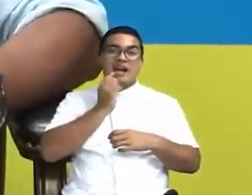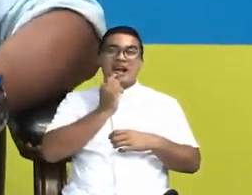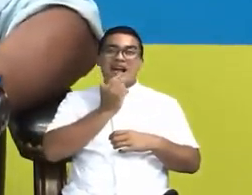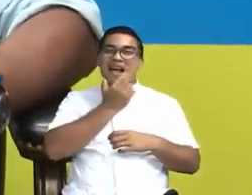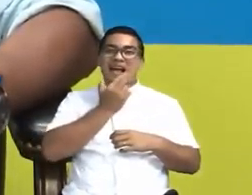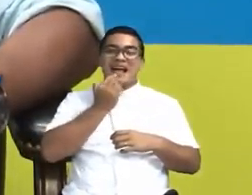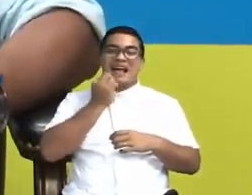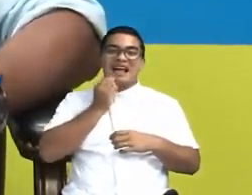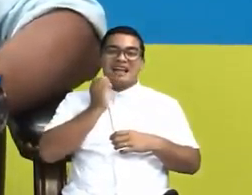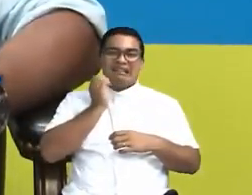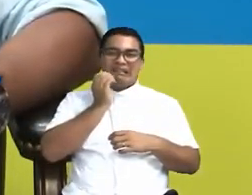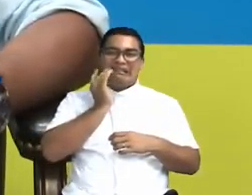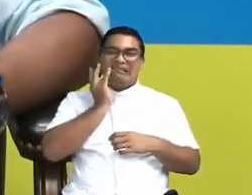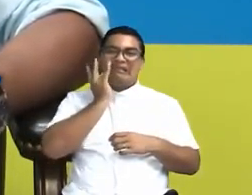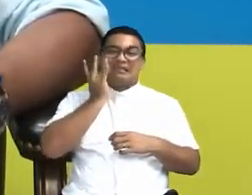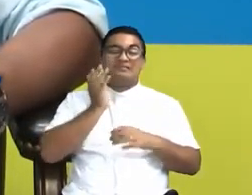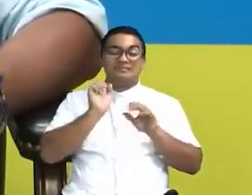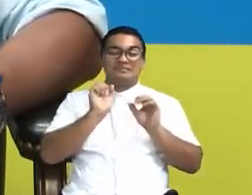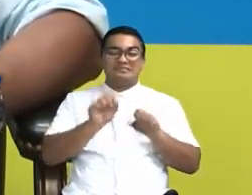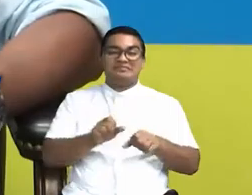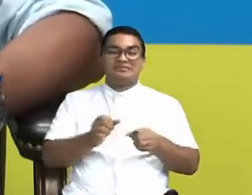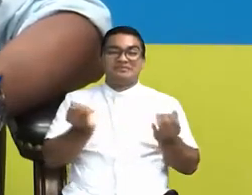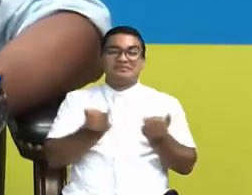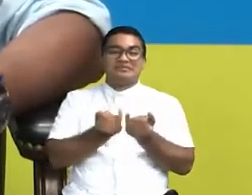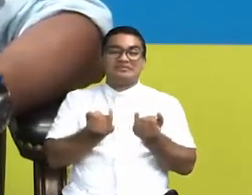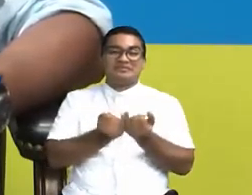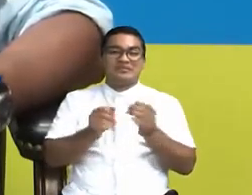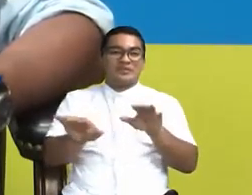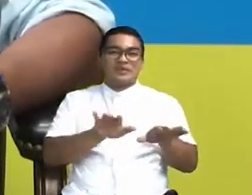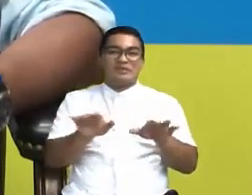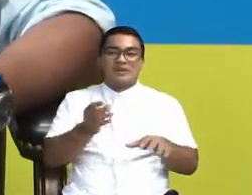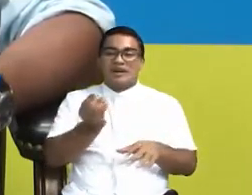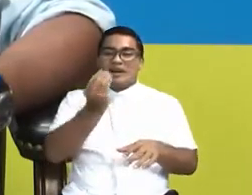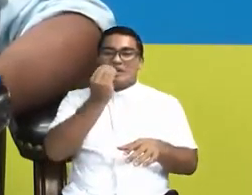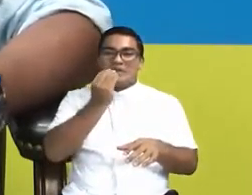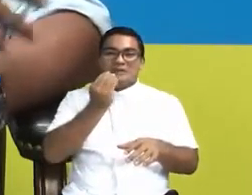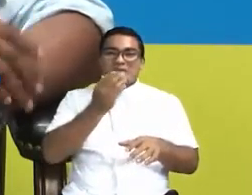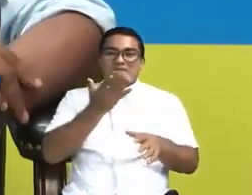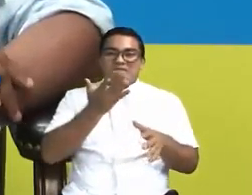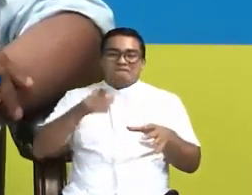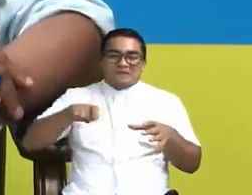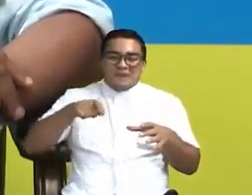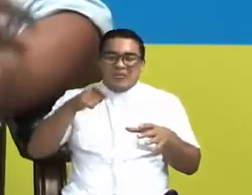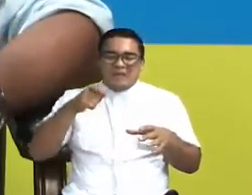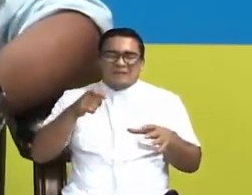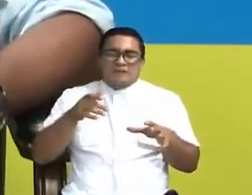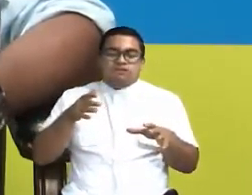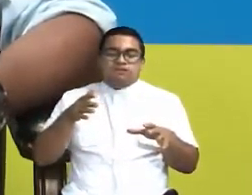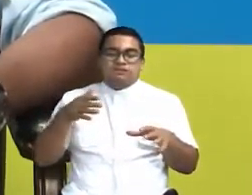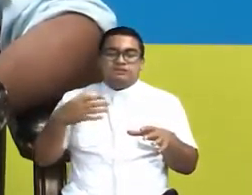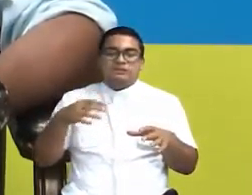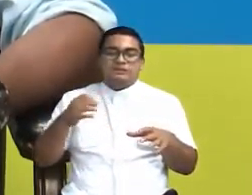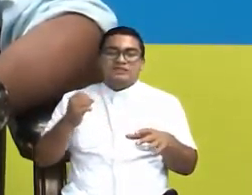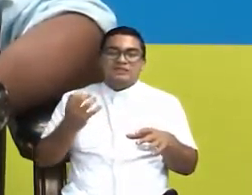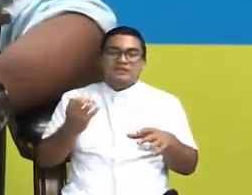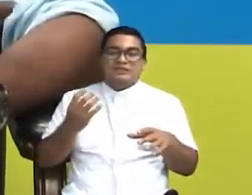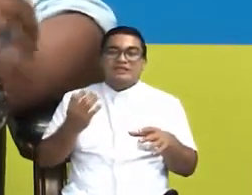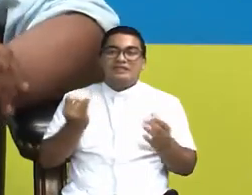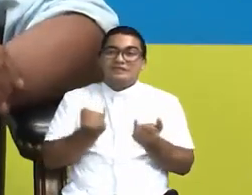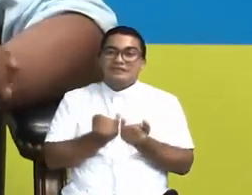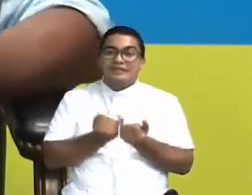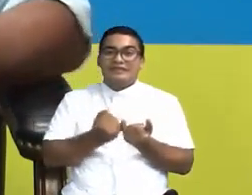de infección en su boca, no puede digerir, no puede disfrutar de las comidas, simplemente porque esto le provoca